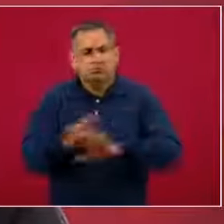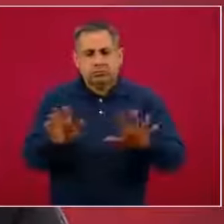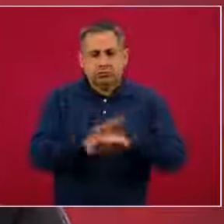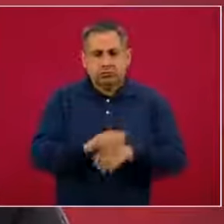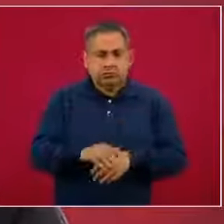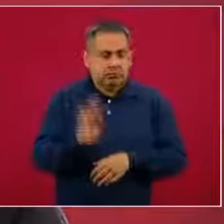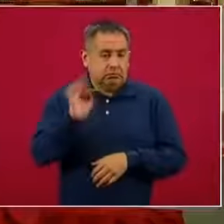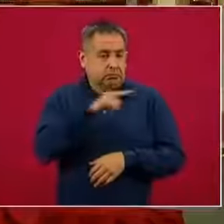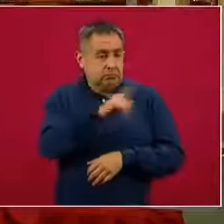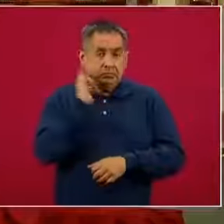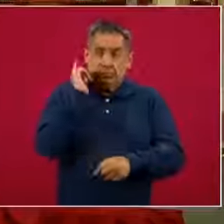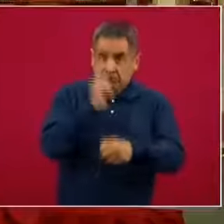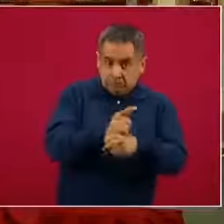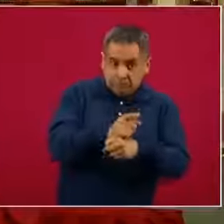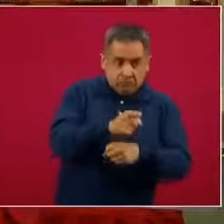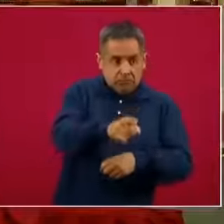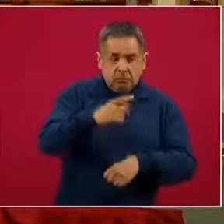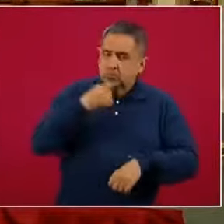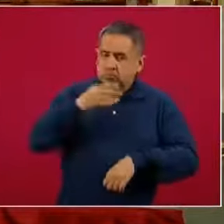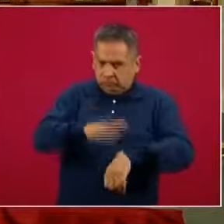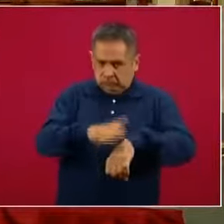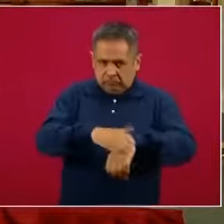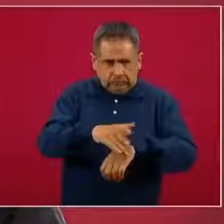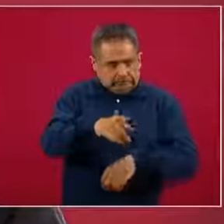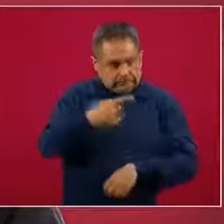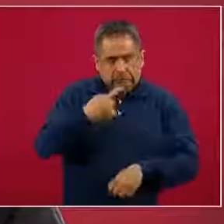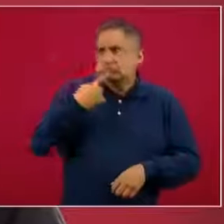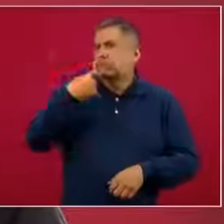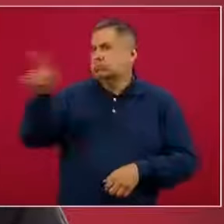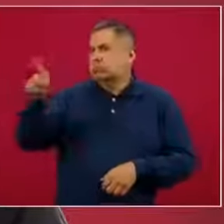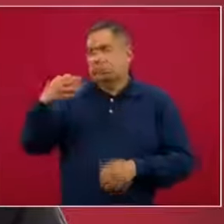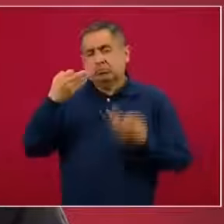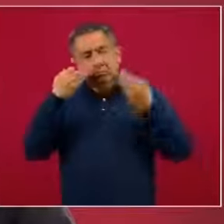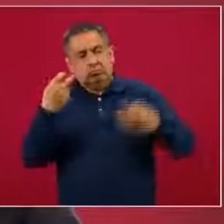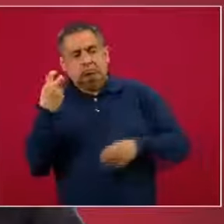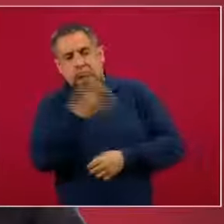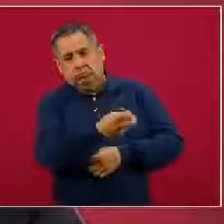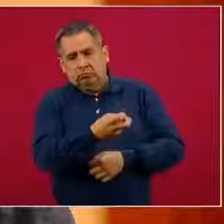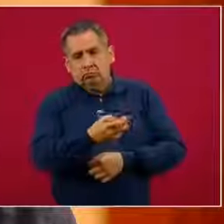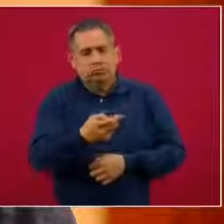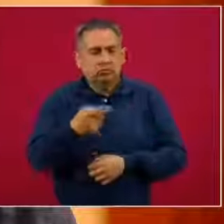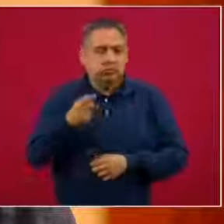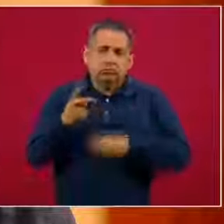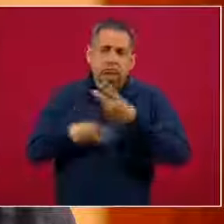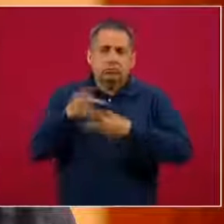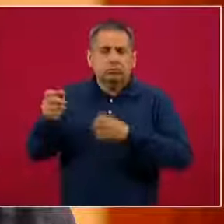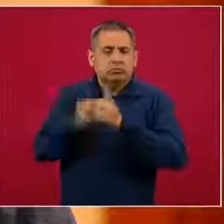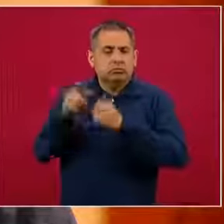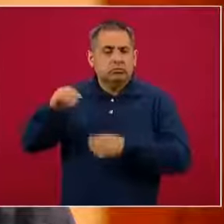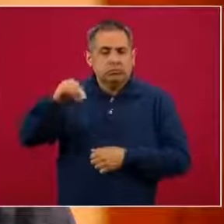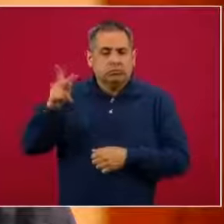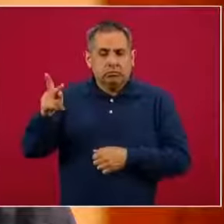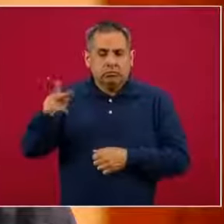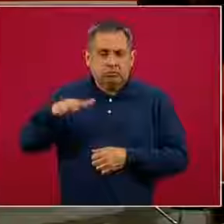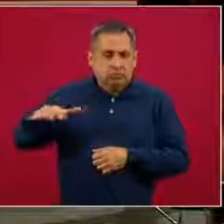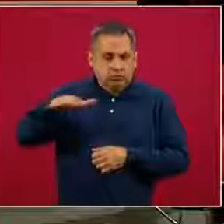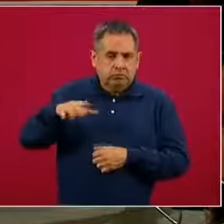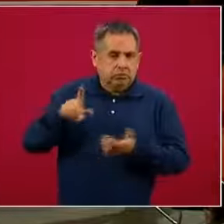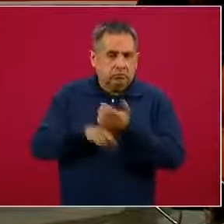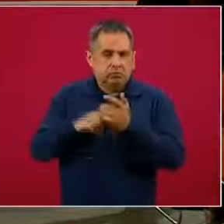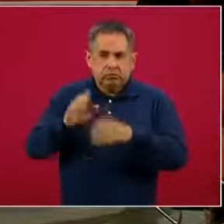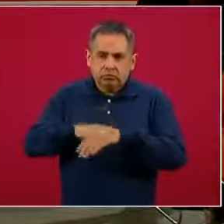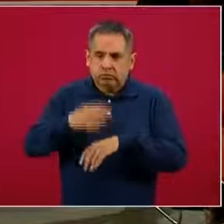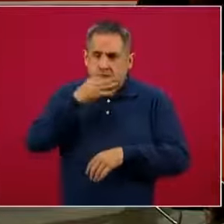alguien identifica esto, exhortamos a que lo denuncie ante el Ministerio Público local de